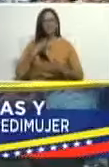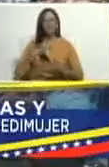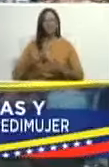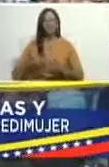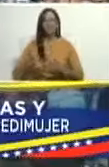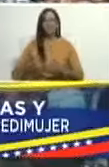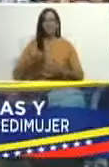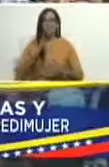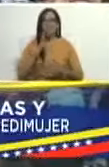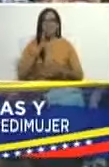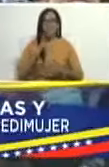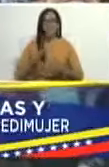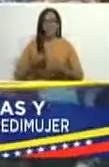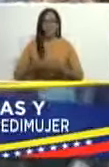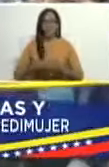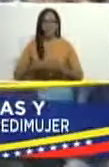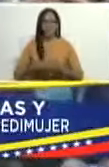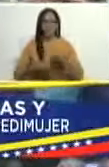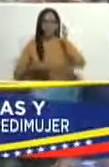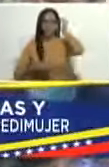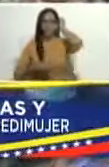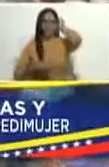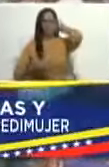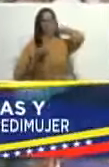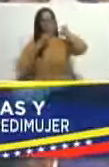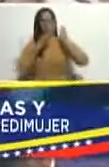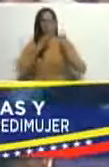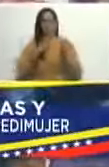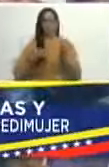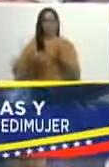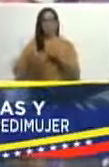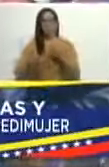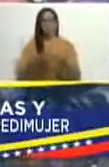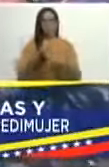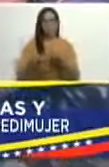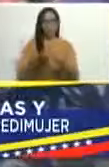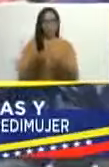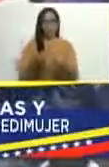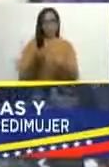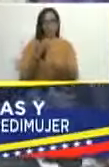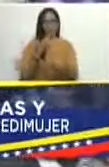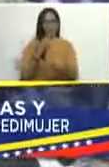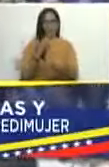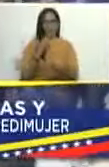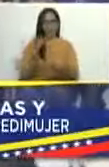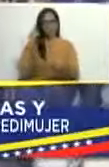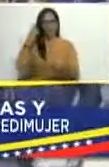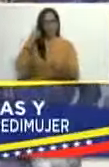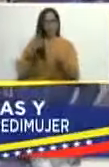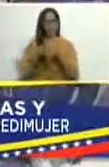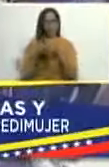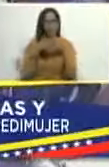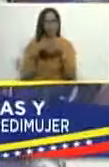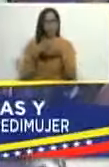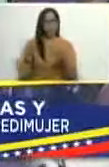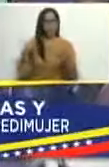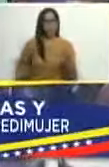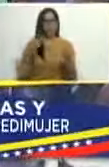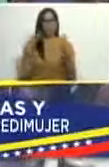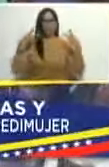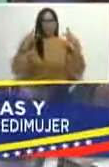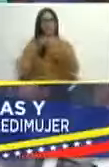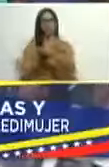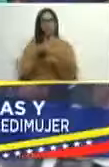Facebook. Bueno, vamos a hacer una cosa. Porque tú sabes que el imperialismo nos tiene censurado en las